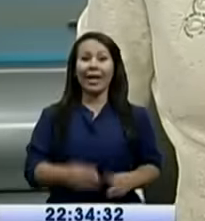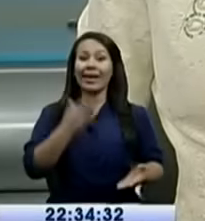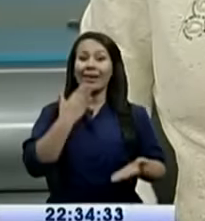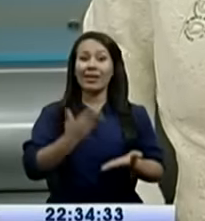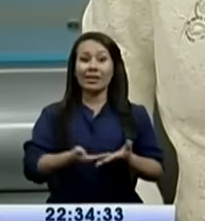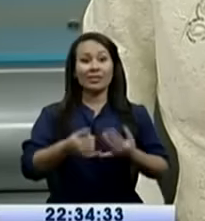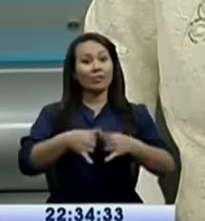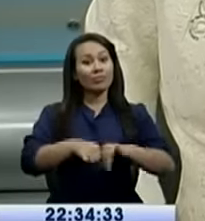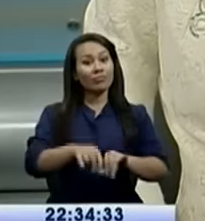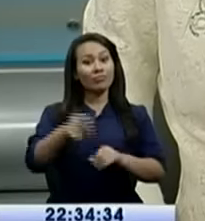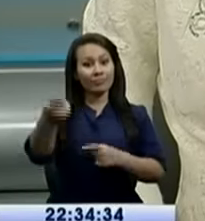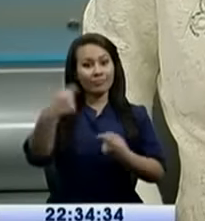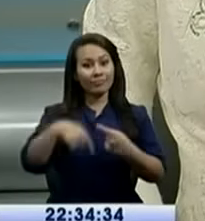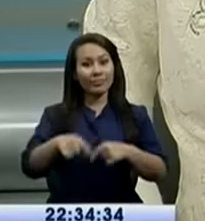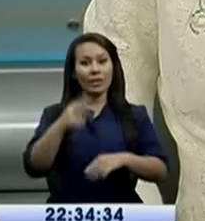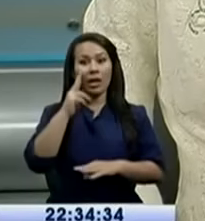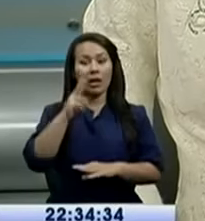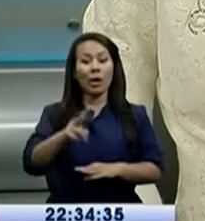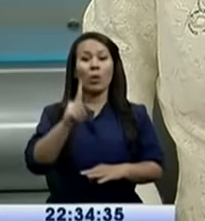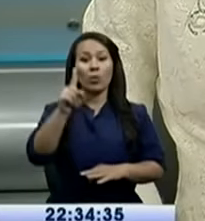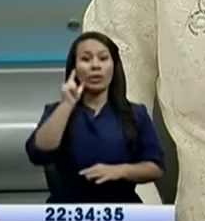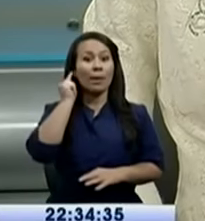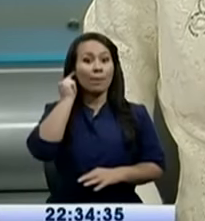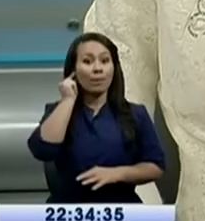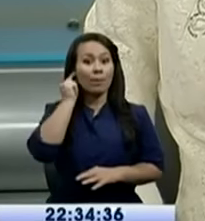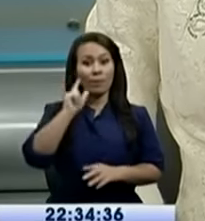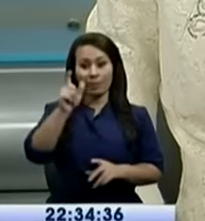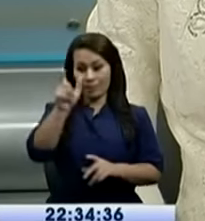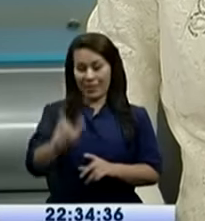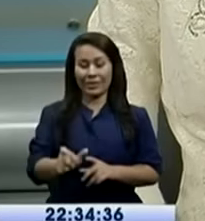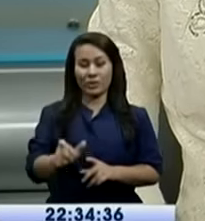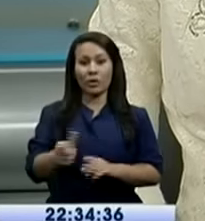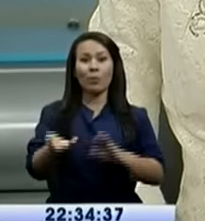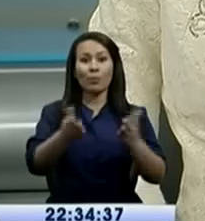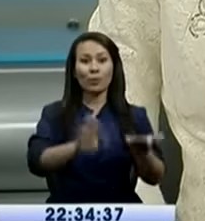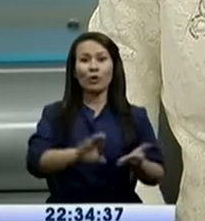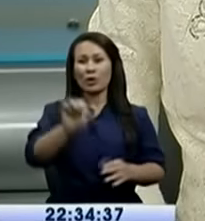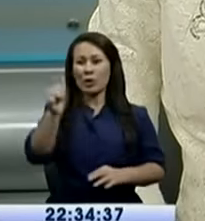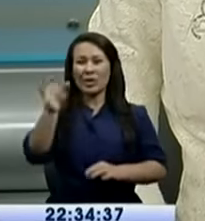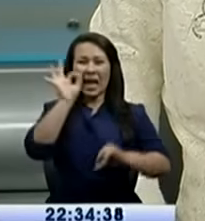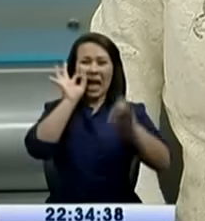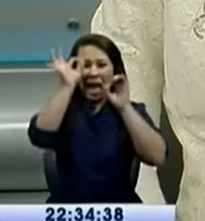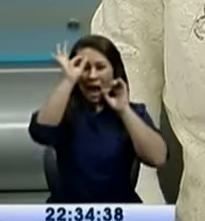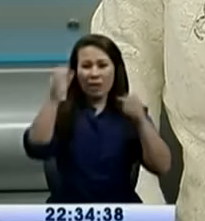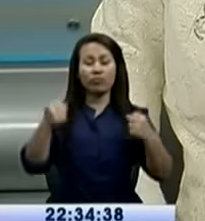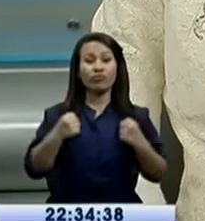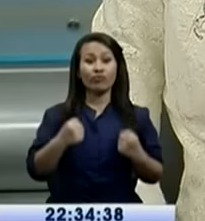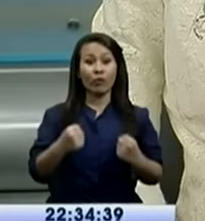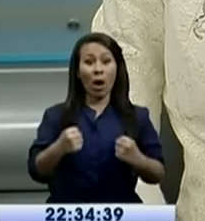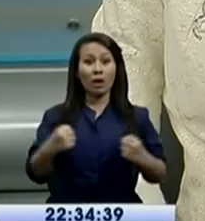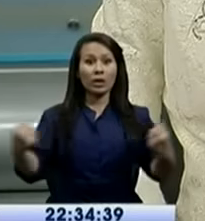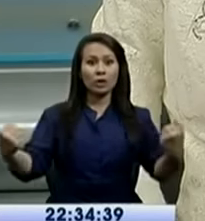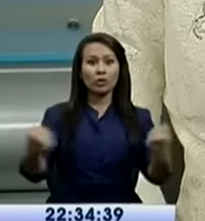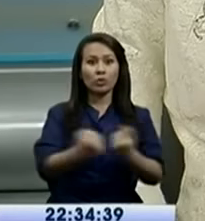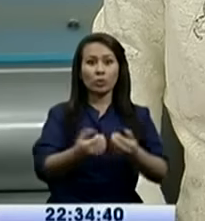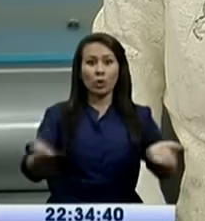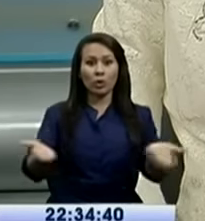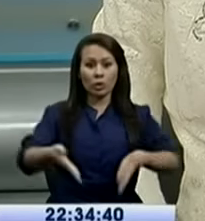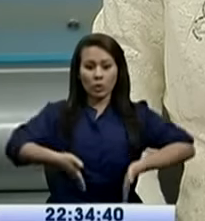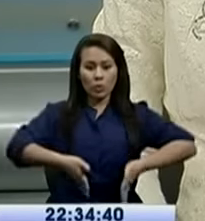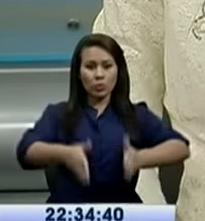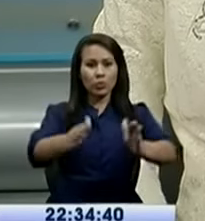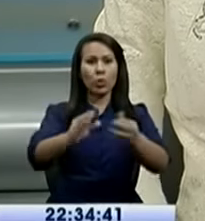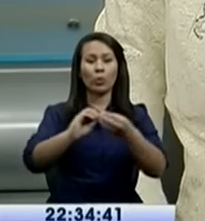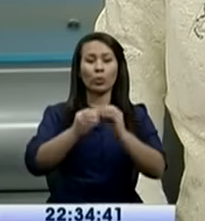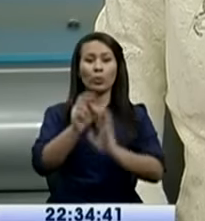Gracias por preferirnos. Una persona murió y otra resultó con heridas graves tras un fuerte choque múltiple que ocurrió en el kilómetro 22